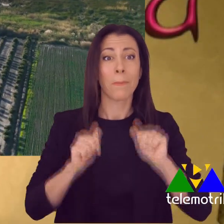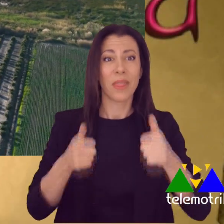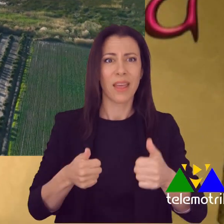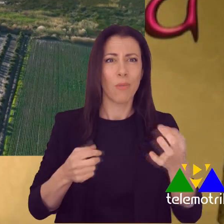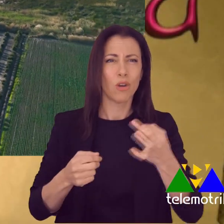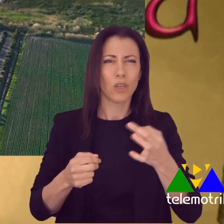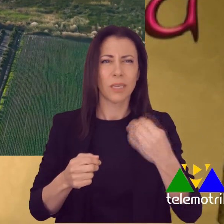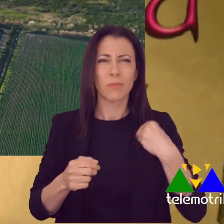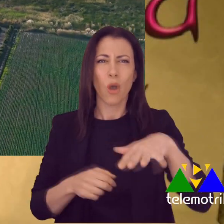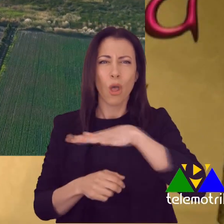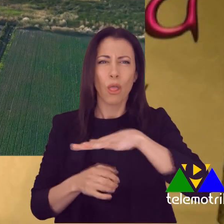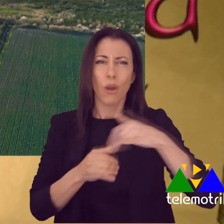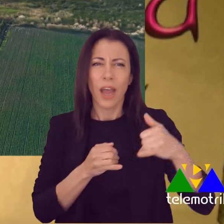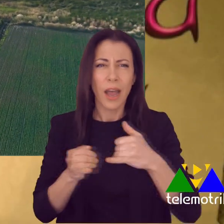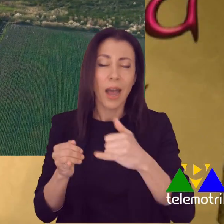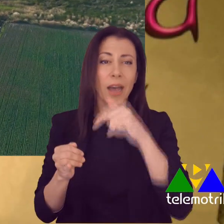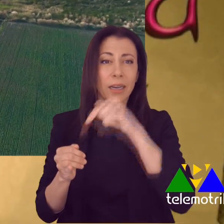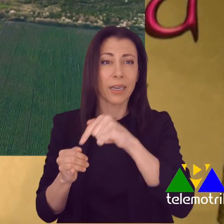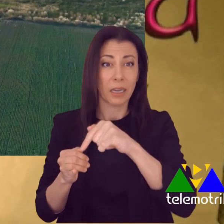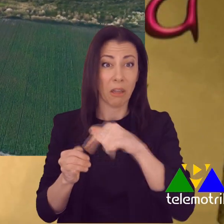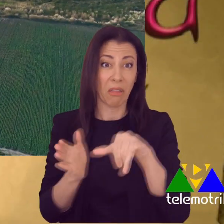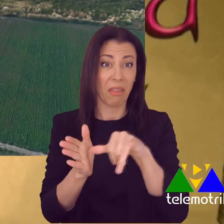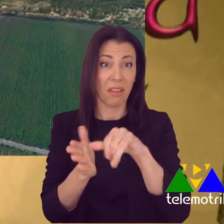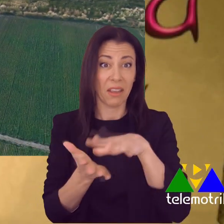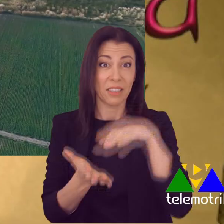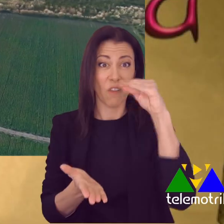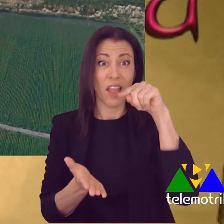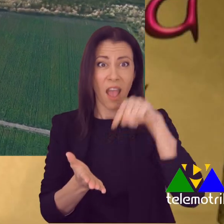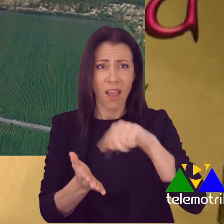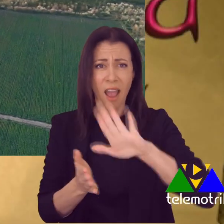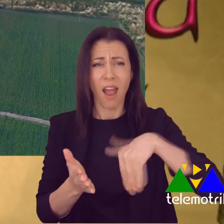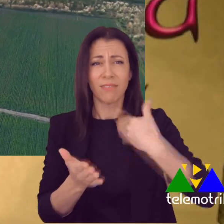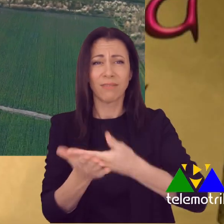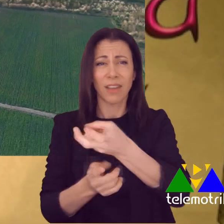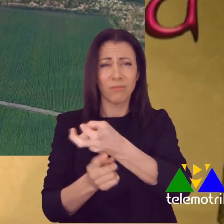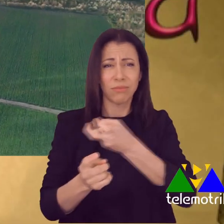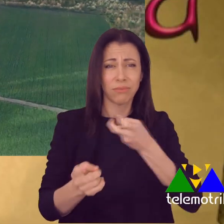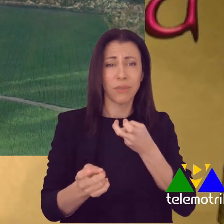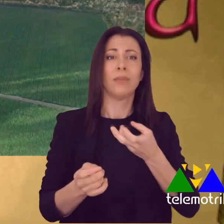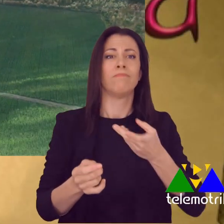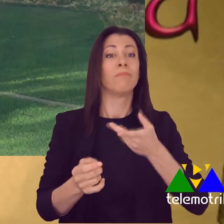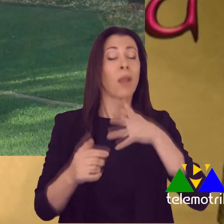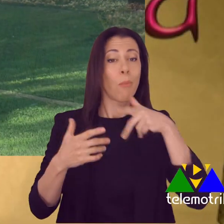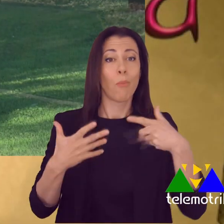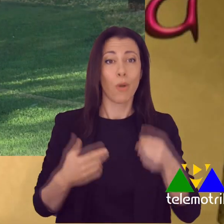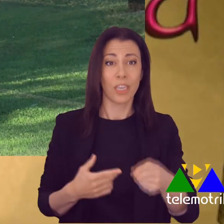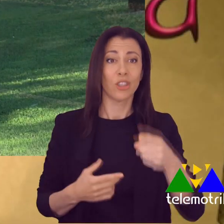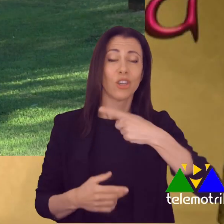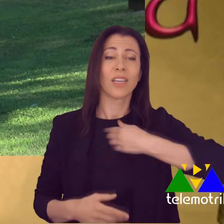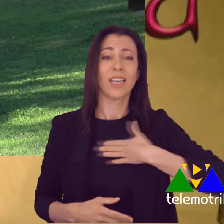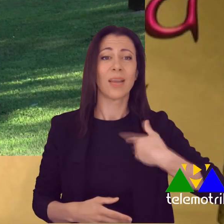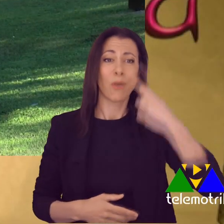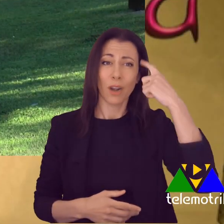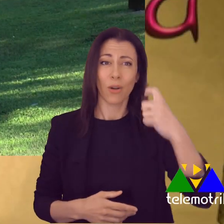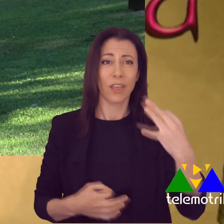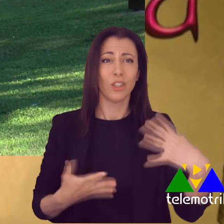punta del río, casi, bueno, junto a Salobreña, y desde allí hemos venido, lógicamente, recorriendo toda esta franja. Precisamente recordábamos todas